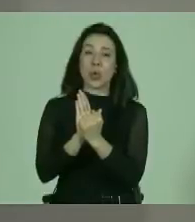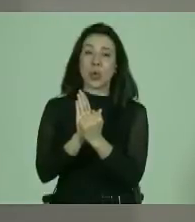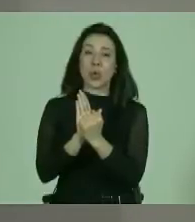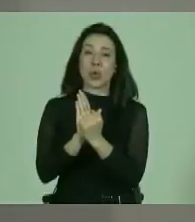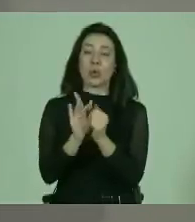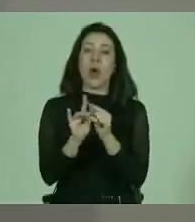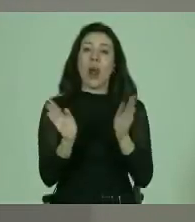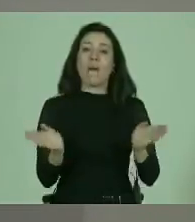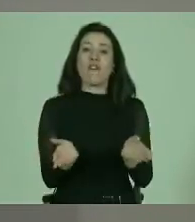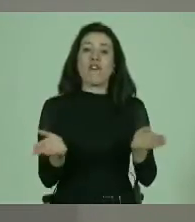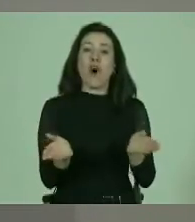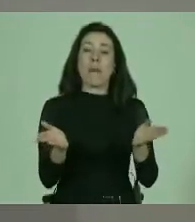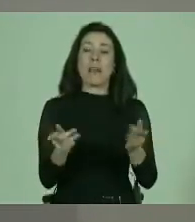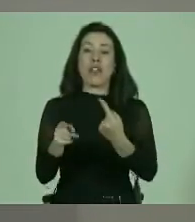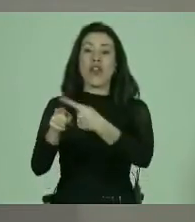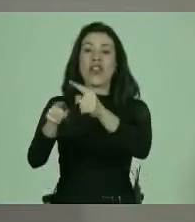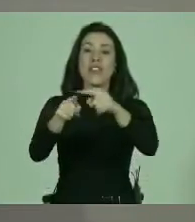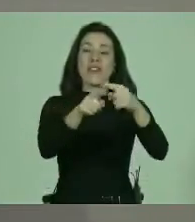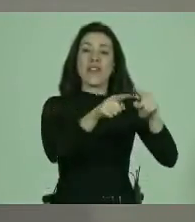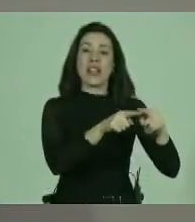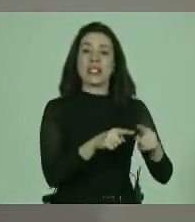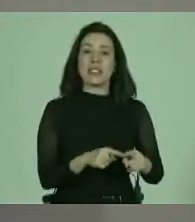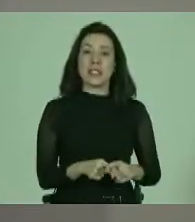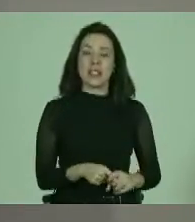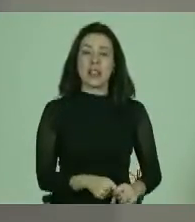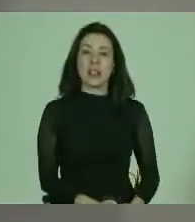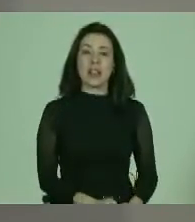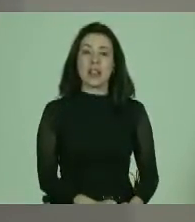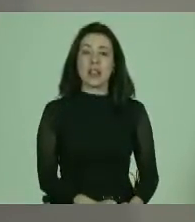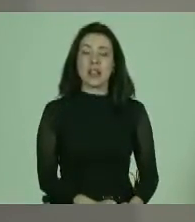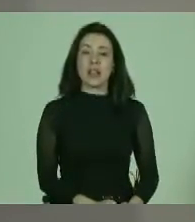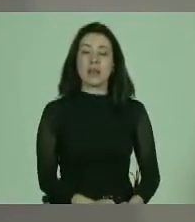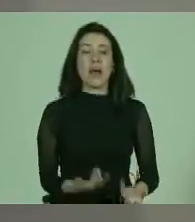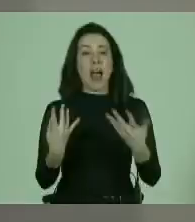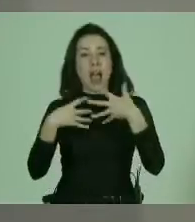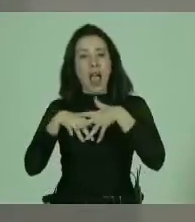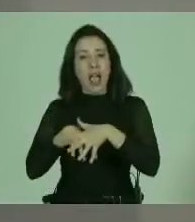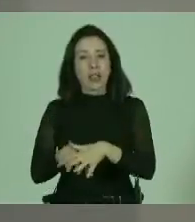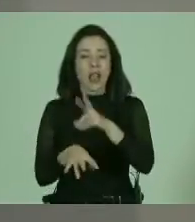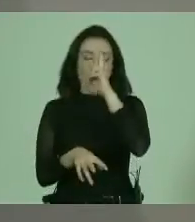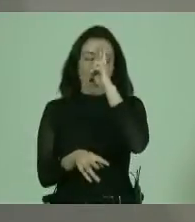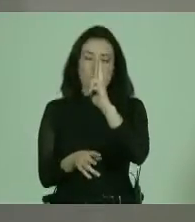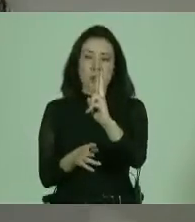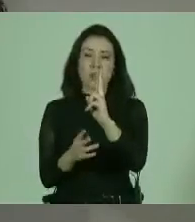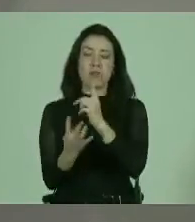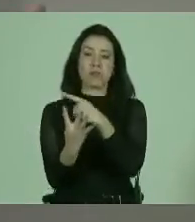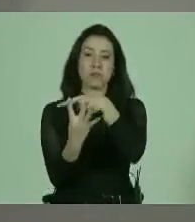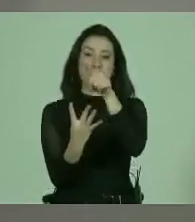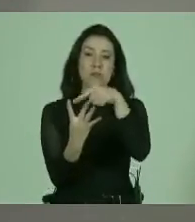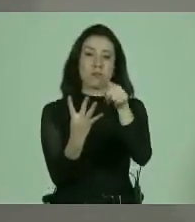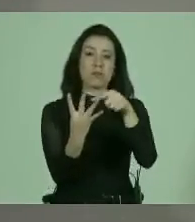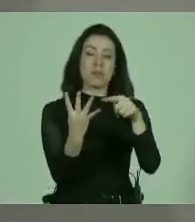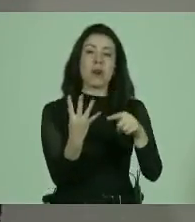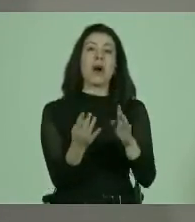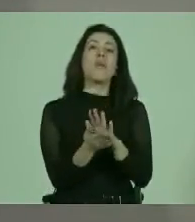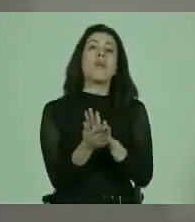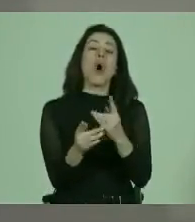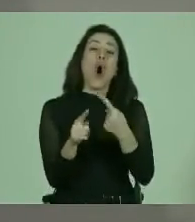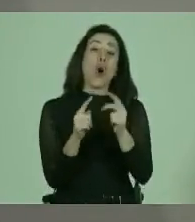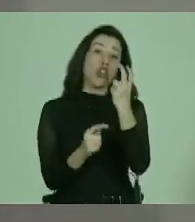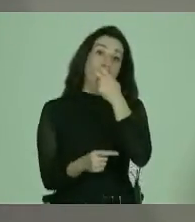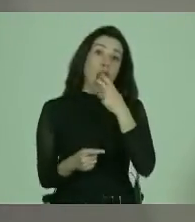fomento de la diversidad en el sentido de la integración al respeto al pluralismo pues por ejemplo a otros